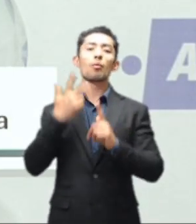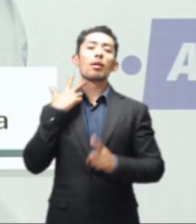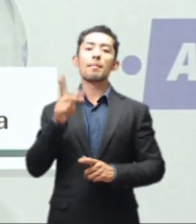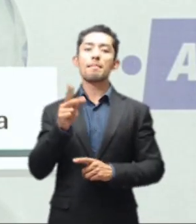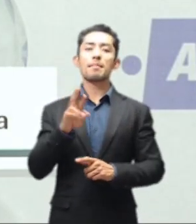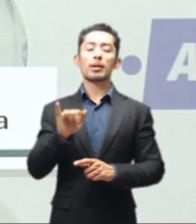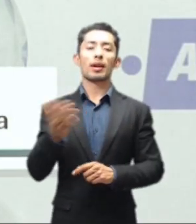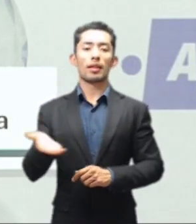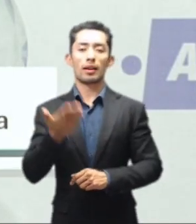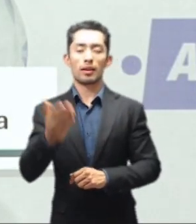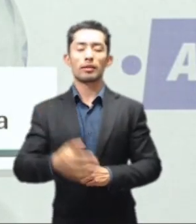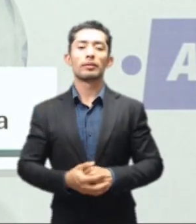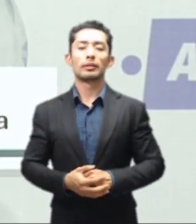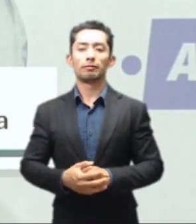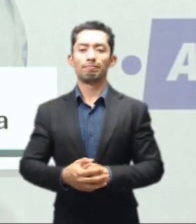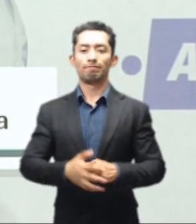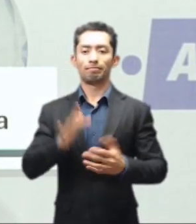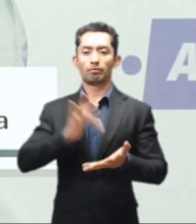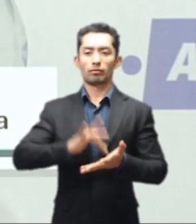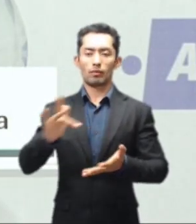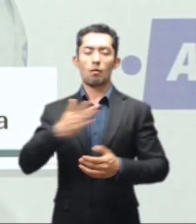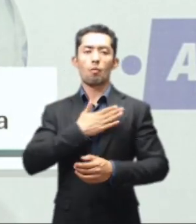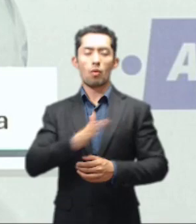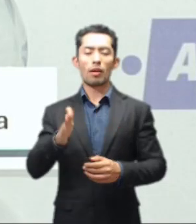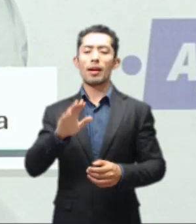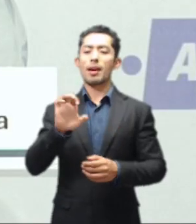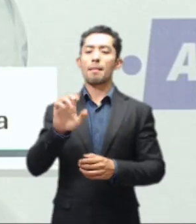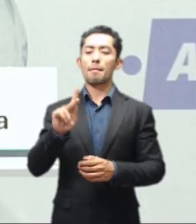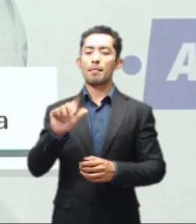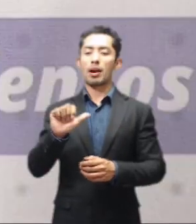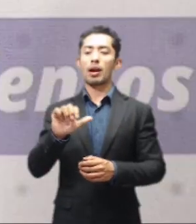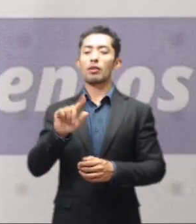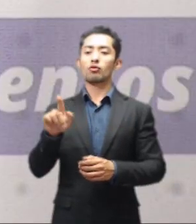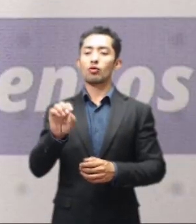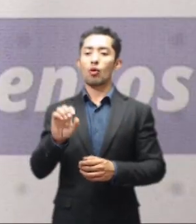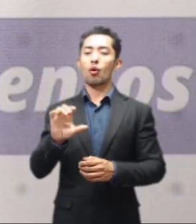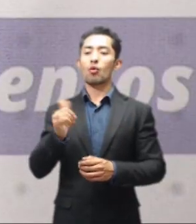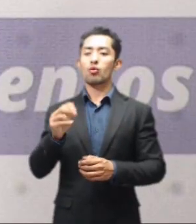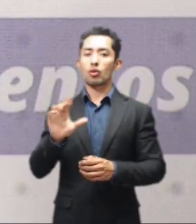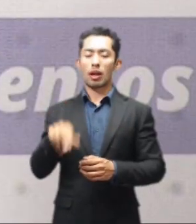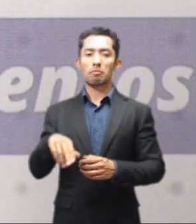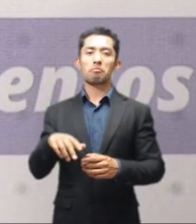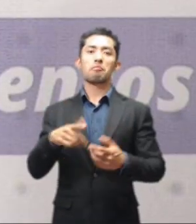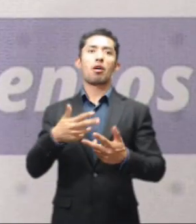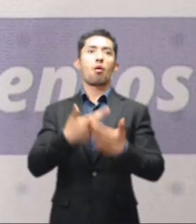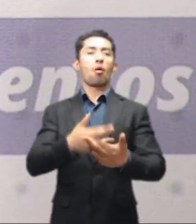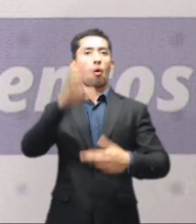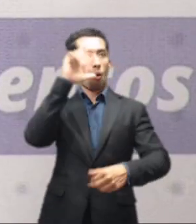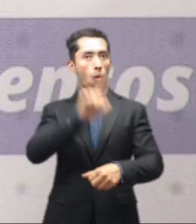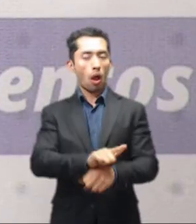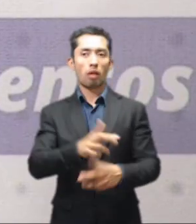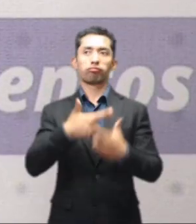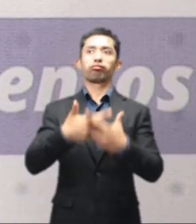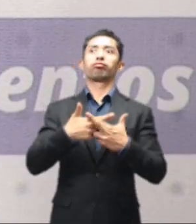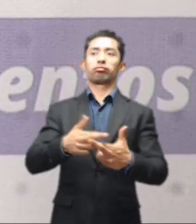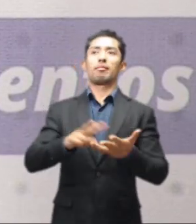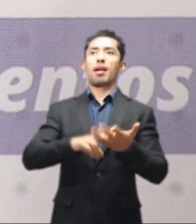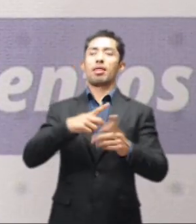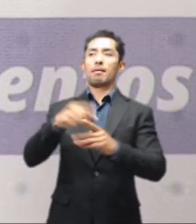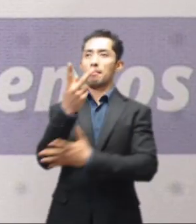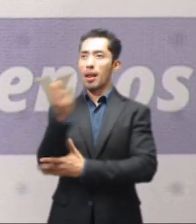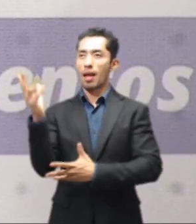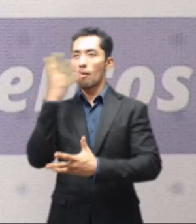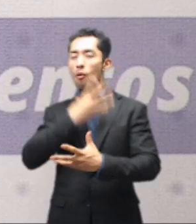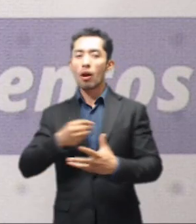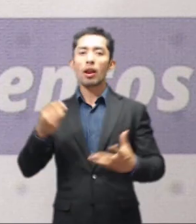institucional adelante Gracias bueno epasoyucan es rico en todos los aspectos cultural ecológicamente en